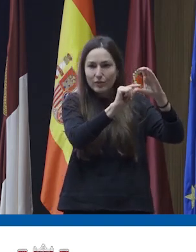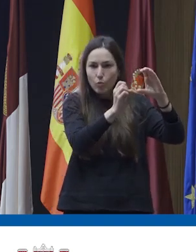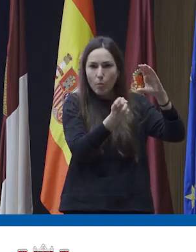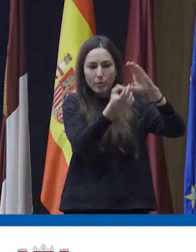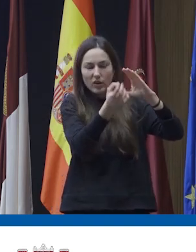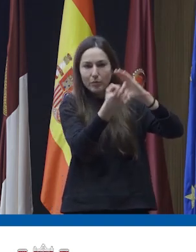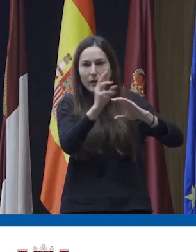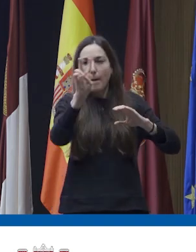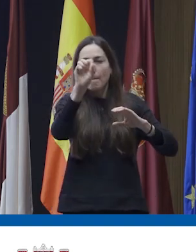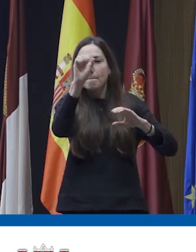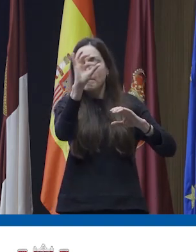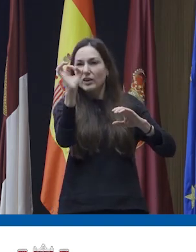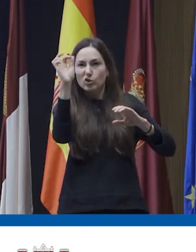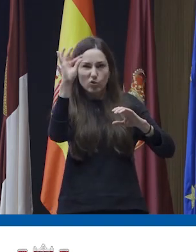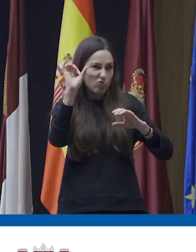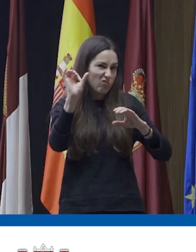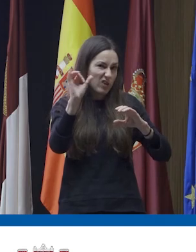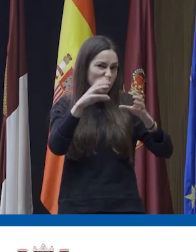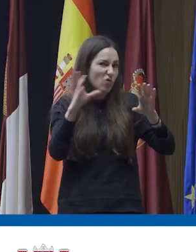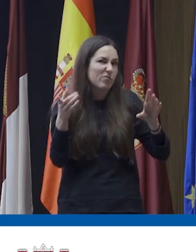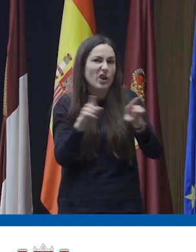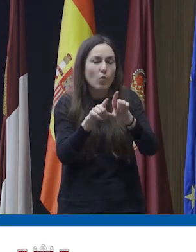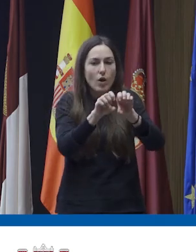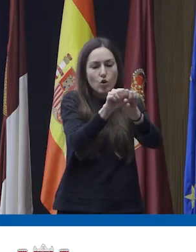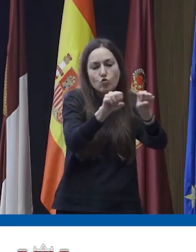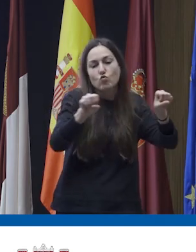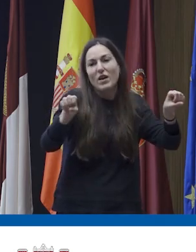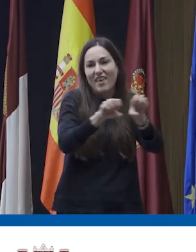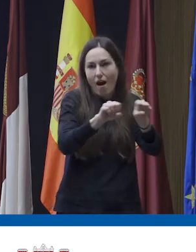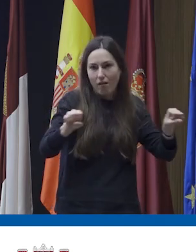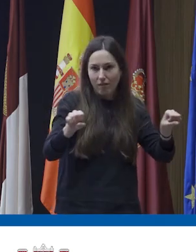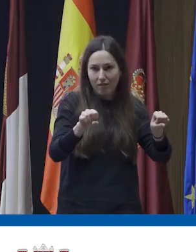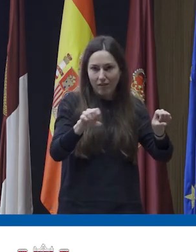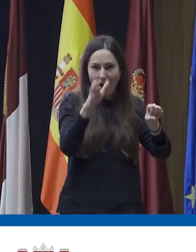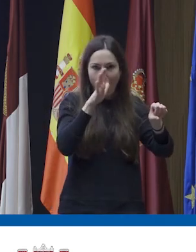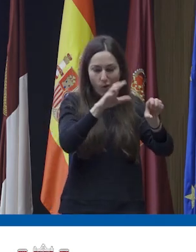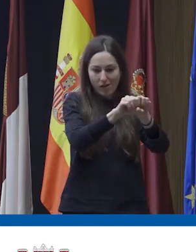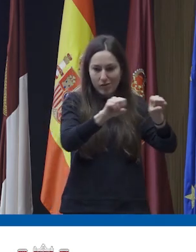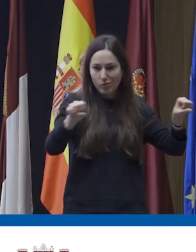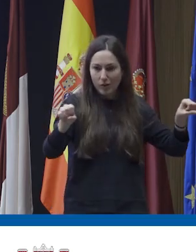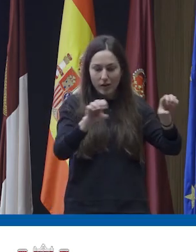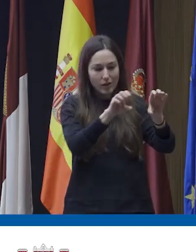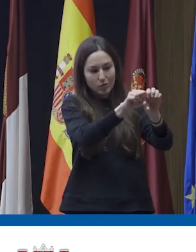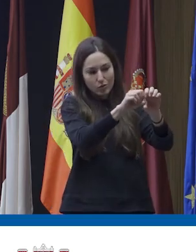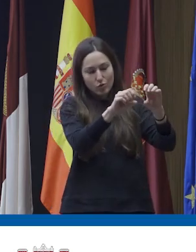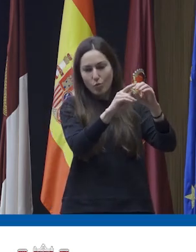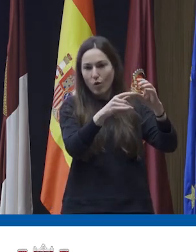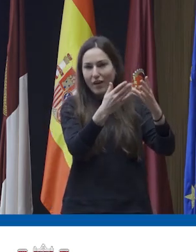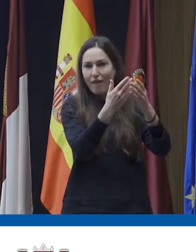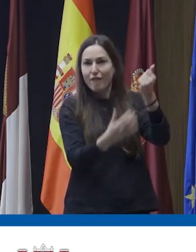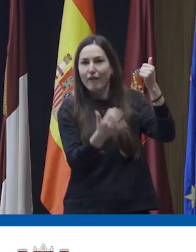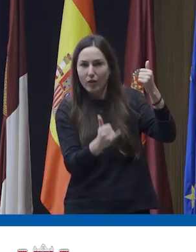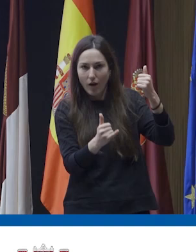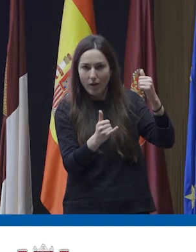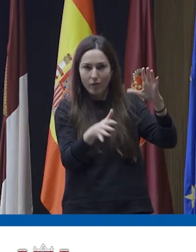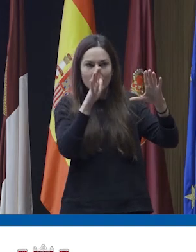esos vasos, por así decirlo, tienen como unas tuberías que encharcan la retina, ¿vale? Por así decirlo, que fugan, unos puntos que fugan y producen un